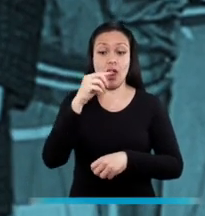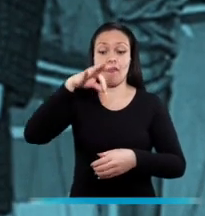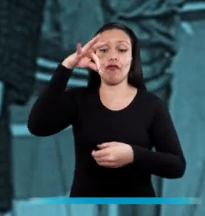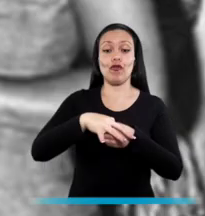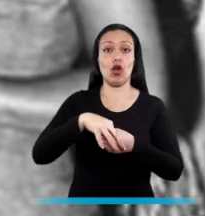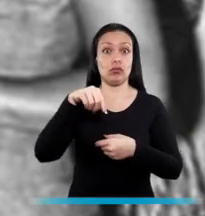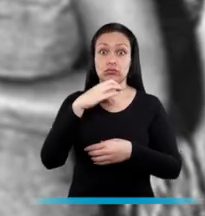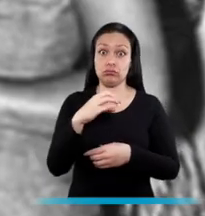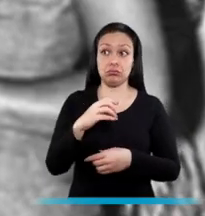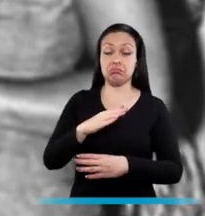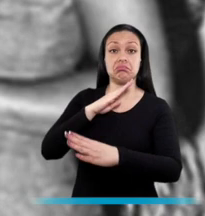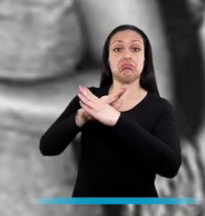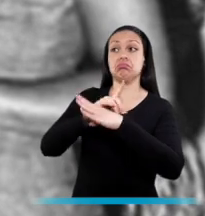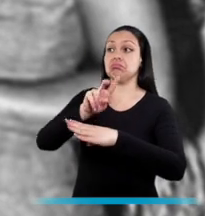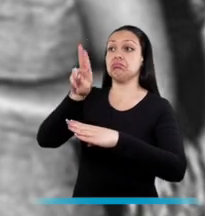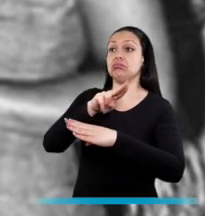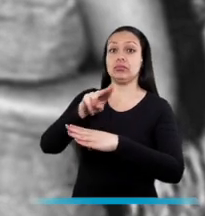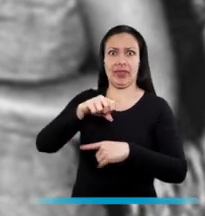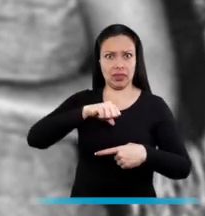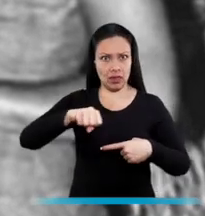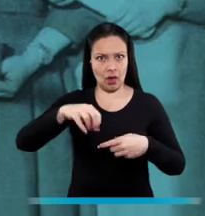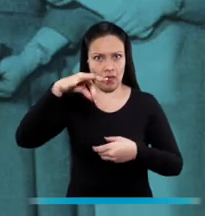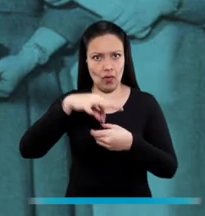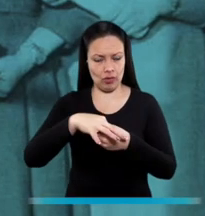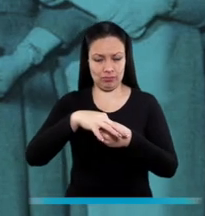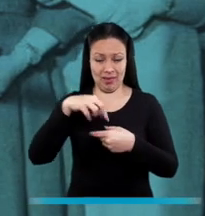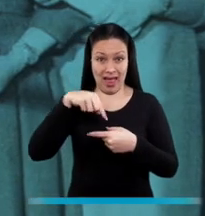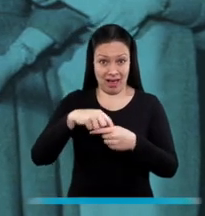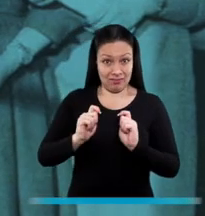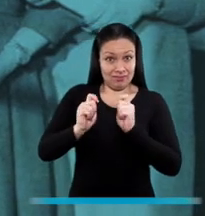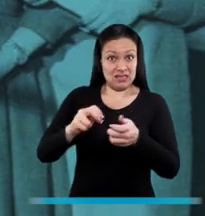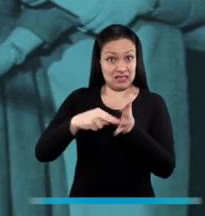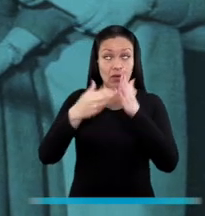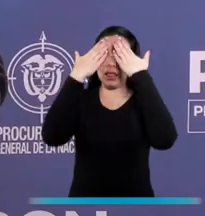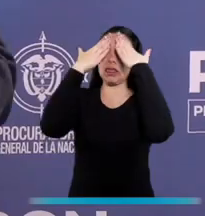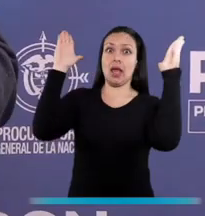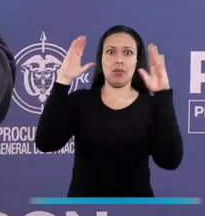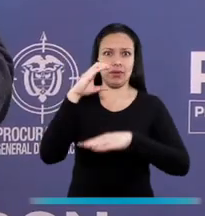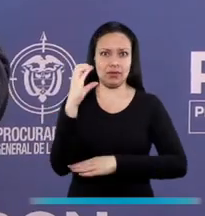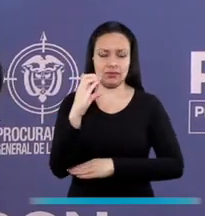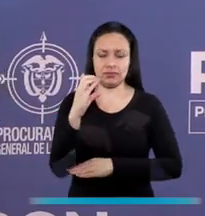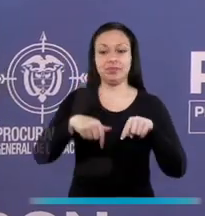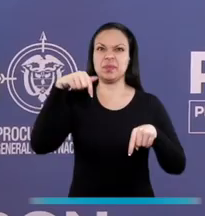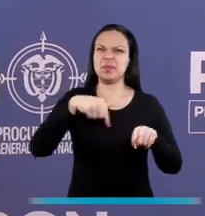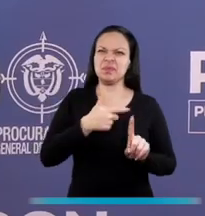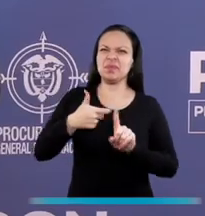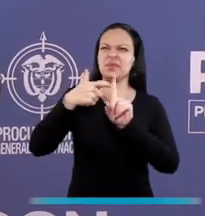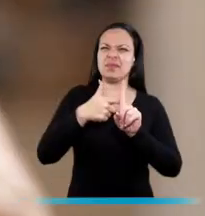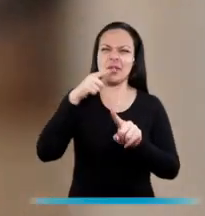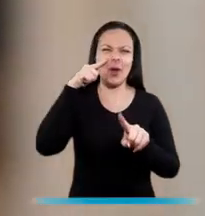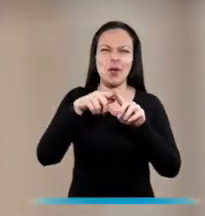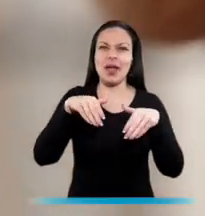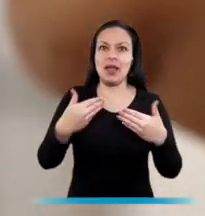derechos precarios porque no ejercían el derecho político, que es el derecho al voto, uno no puede creer que eso se llamara democracia. Y esa ha sido la historia de las mujeres en